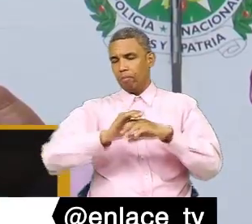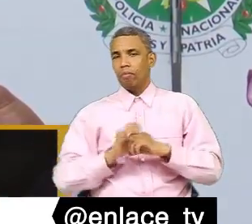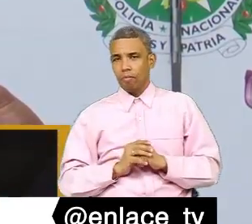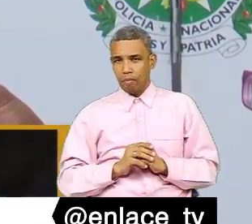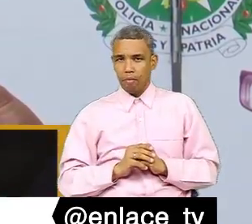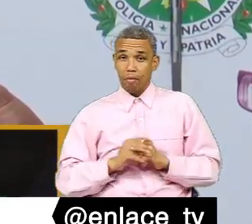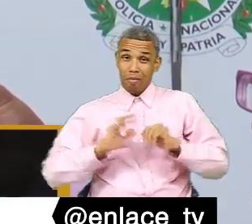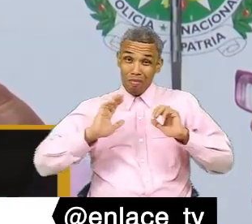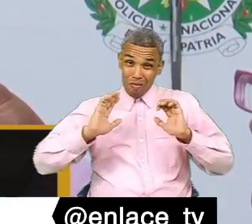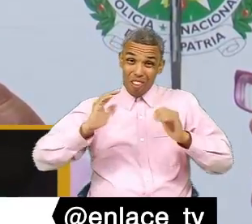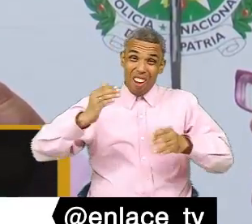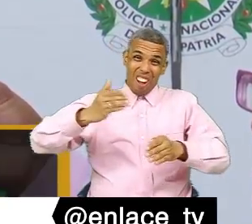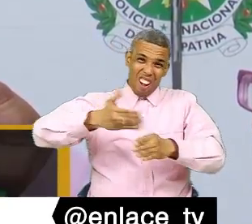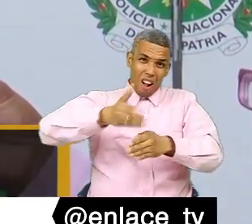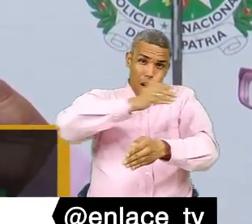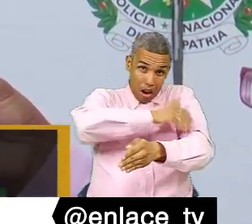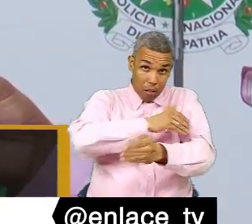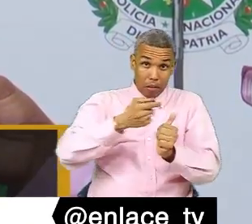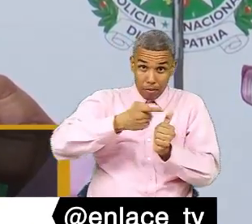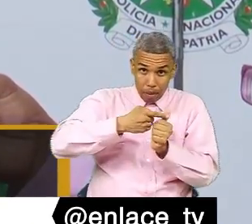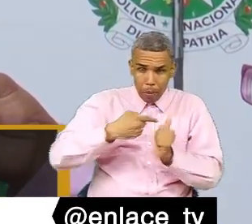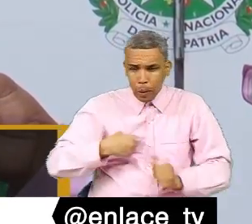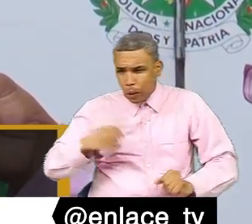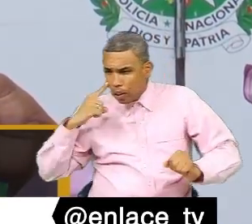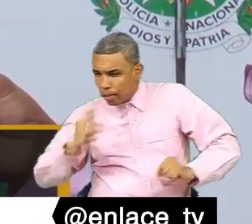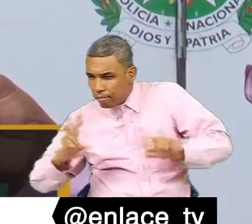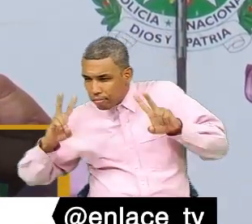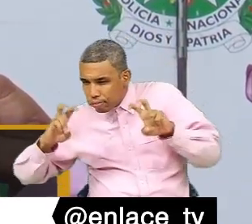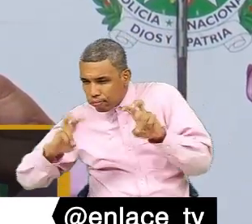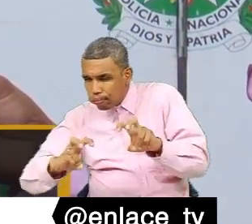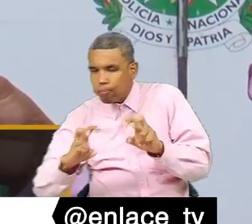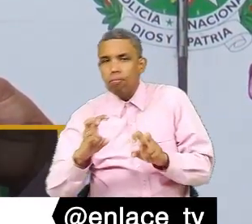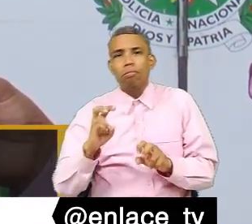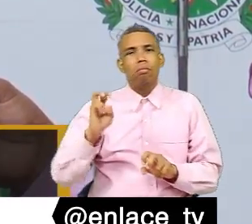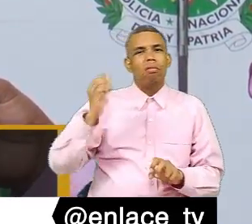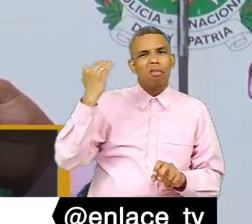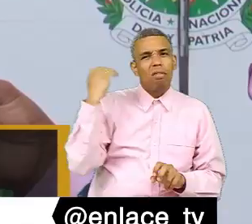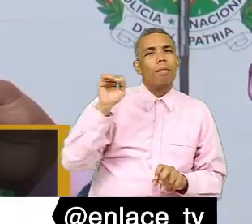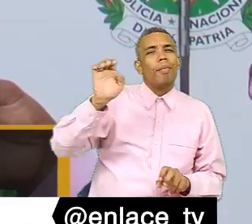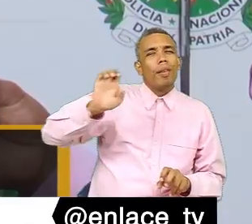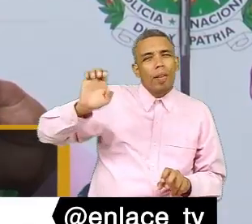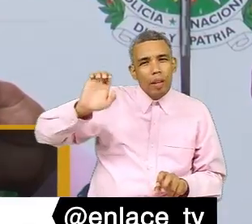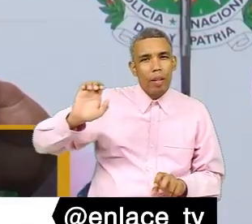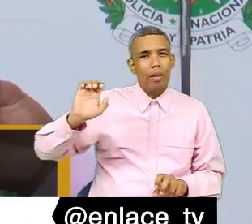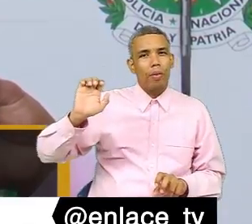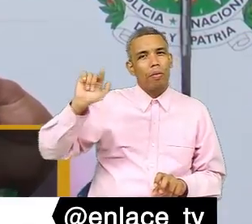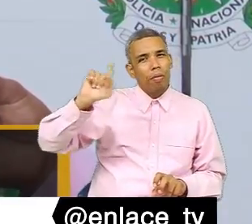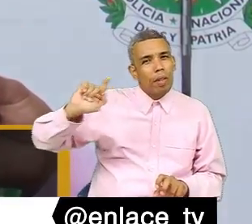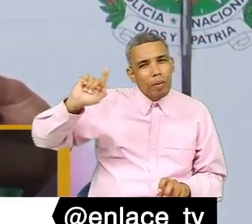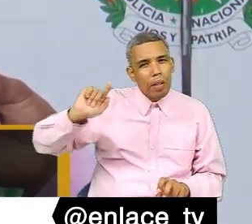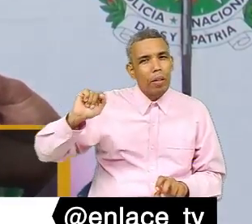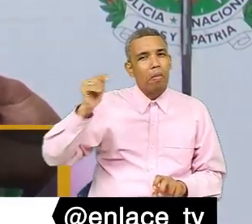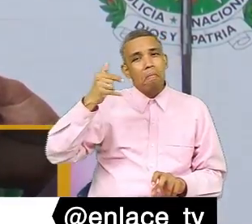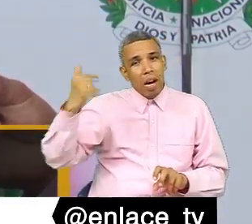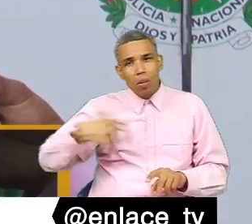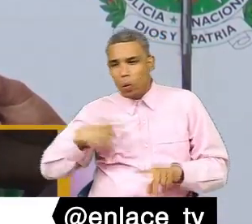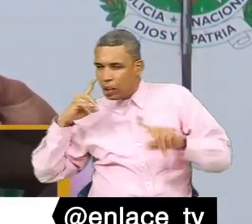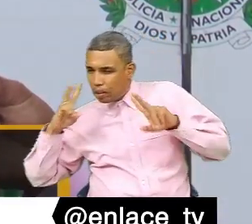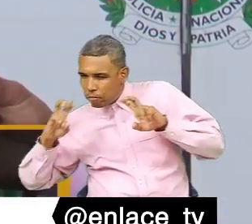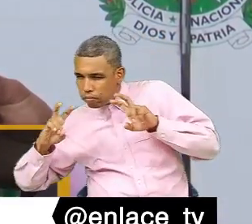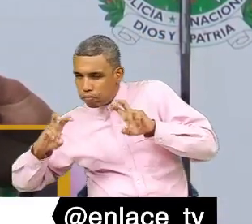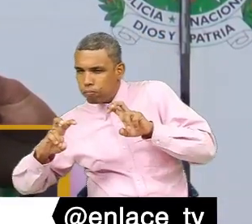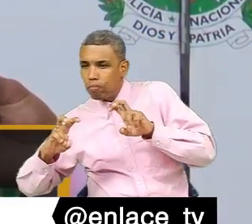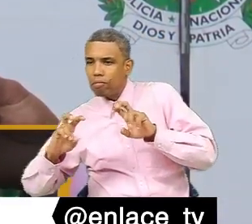proceso investigativo que se llevaba desde inicios de este año, se logró materializar la captura de 4 individuos por